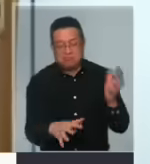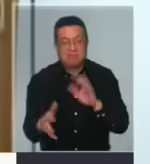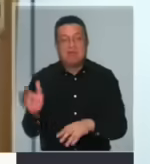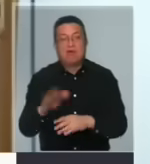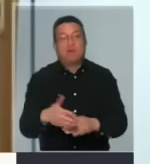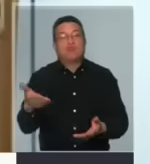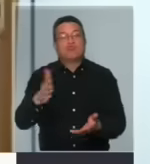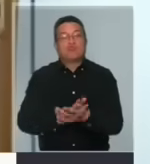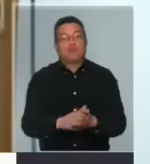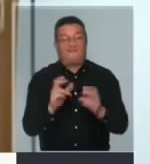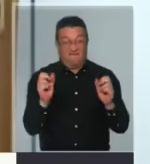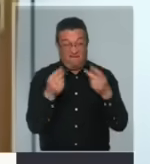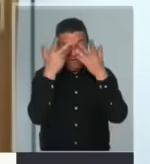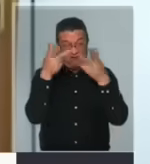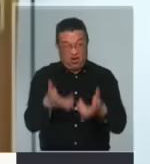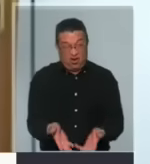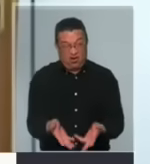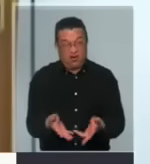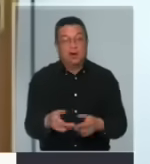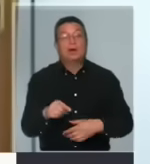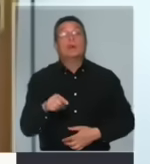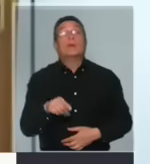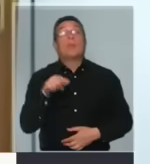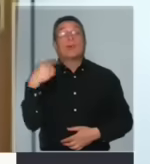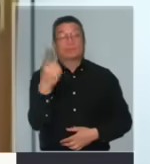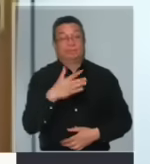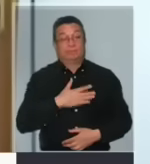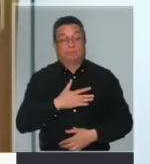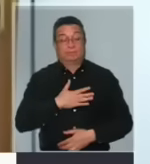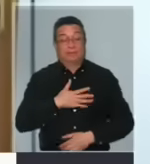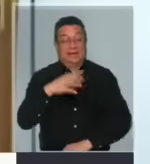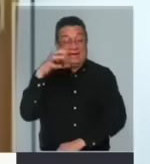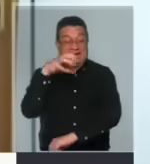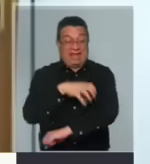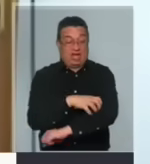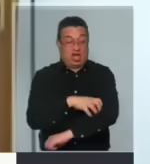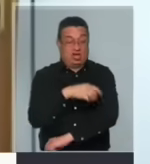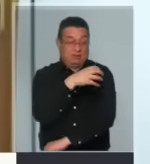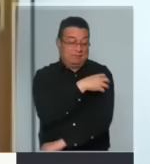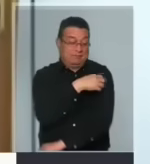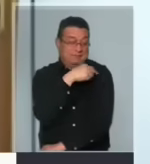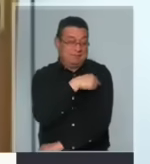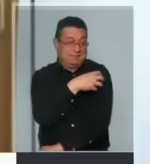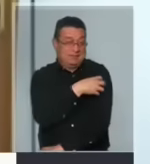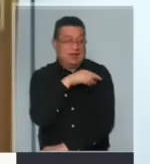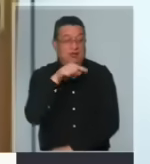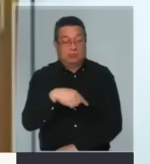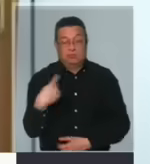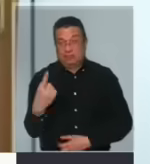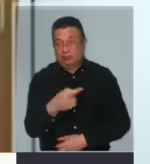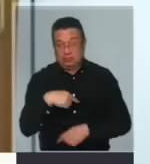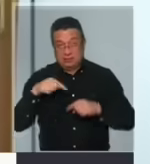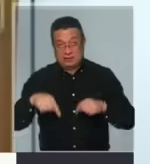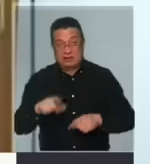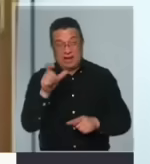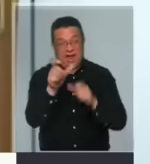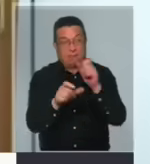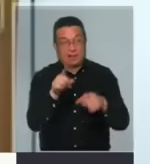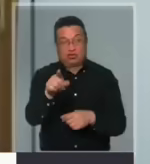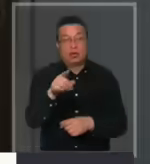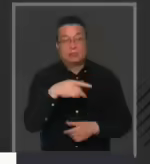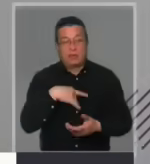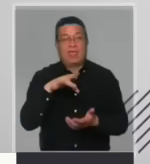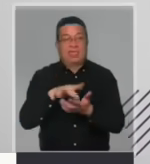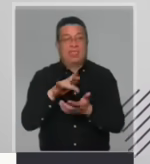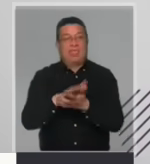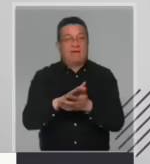que nosotros como región y creo que nosotros como sociedad incluso, a estas personas le debemos